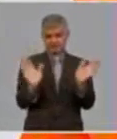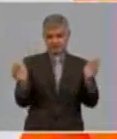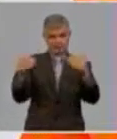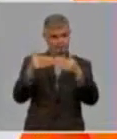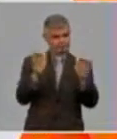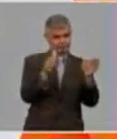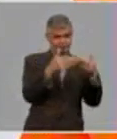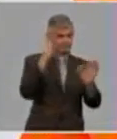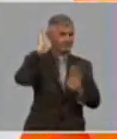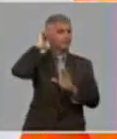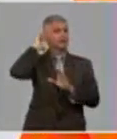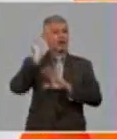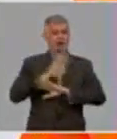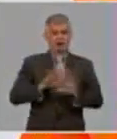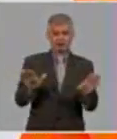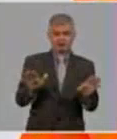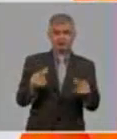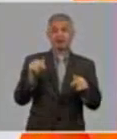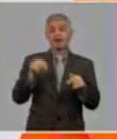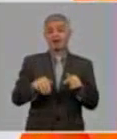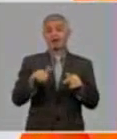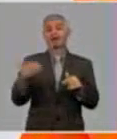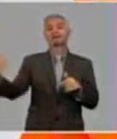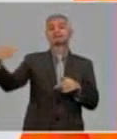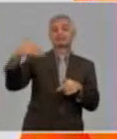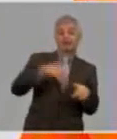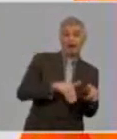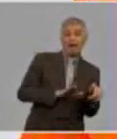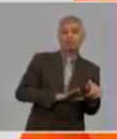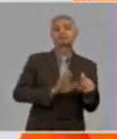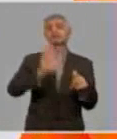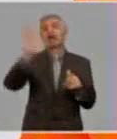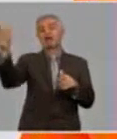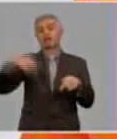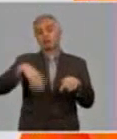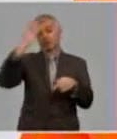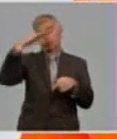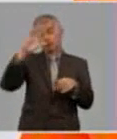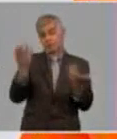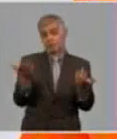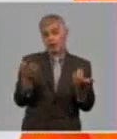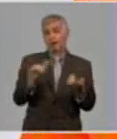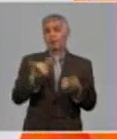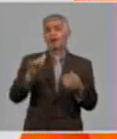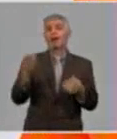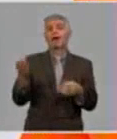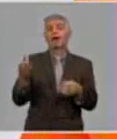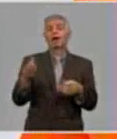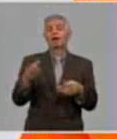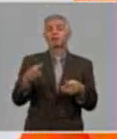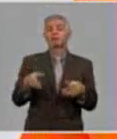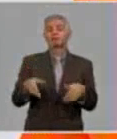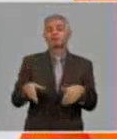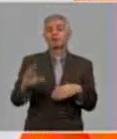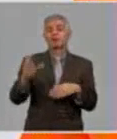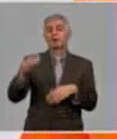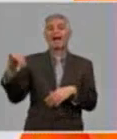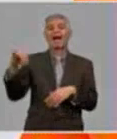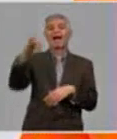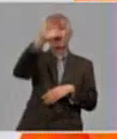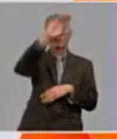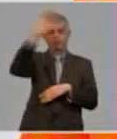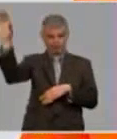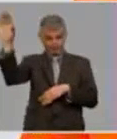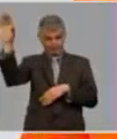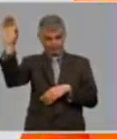salidas del país, como ya expliqué ahorita, se mantienen las restricciones actuales, es decir, se mantienen los aeropuertos operacionales,